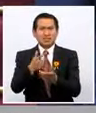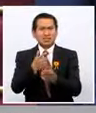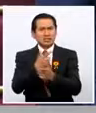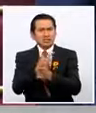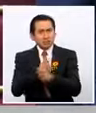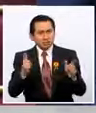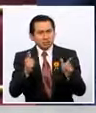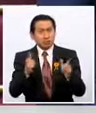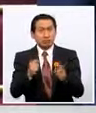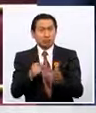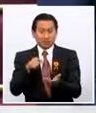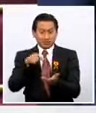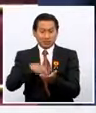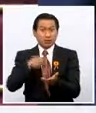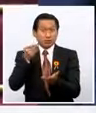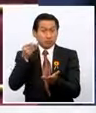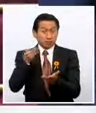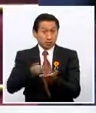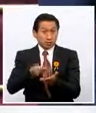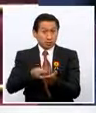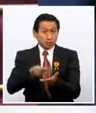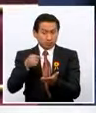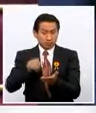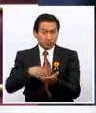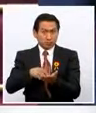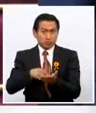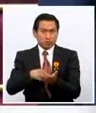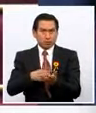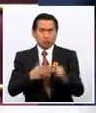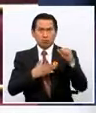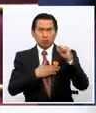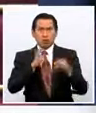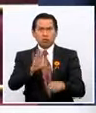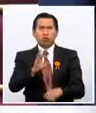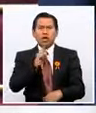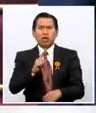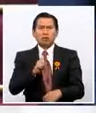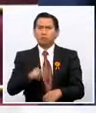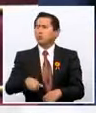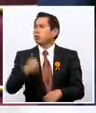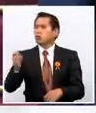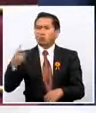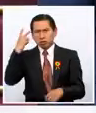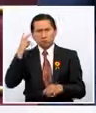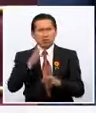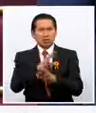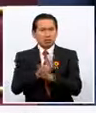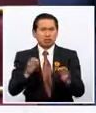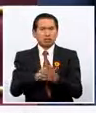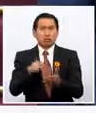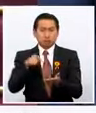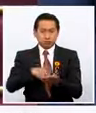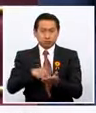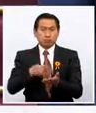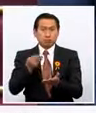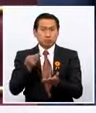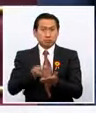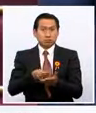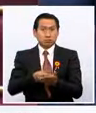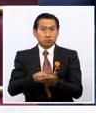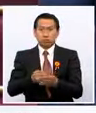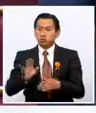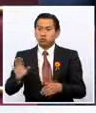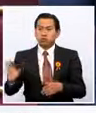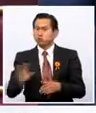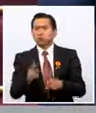porque ese dinero no es del más ni de ningún partido de los